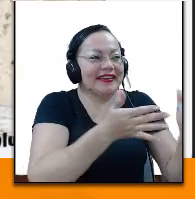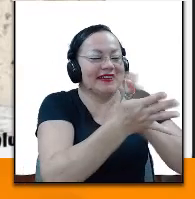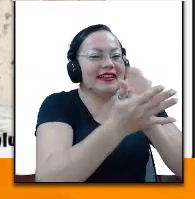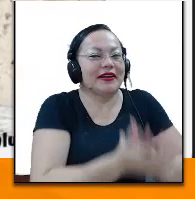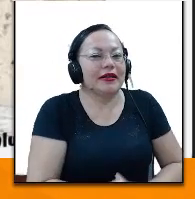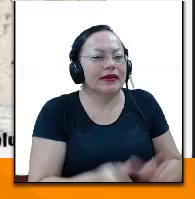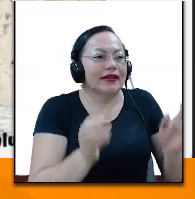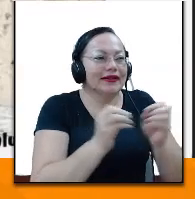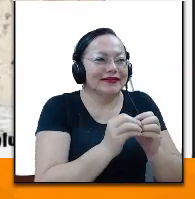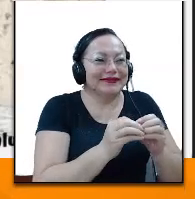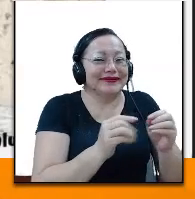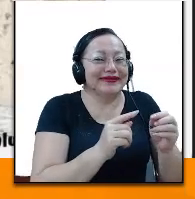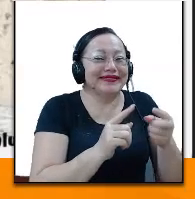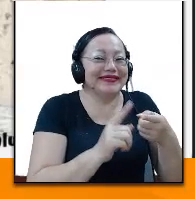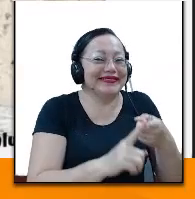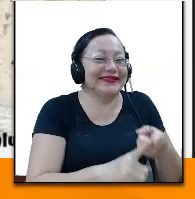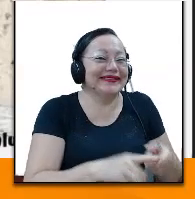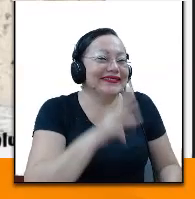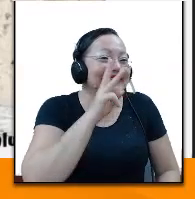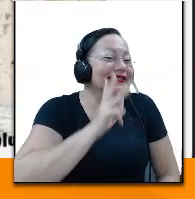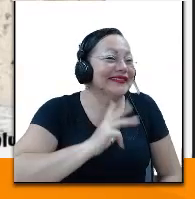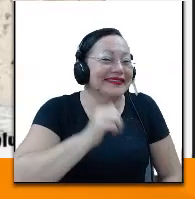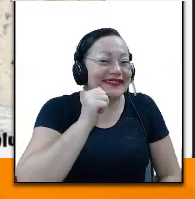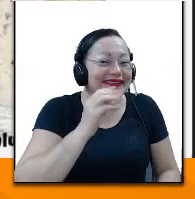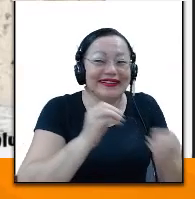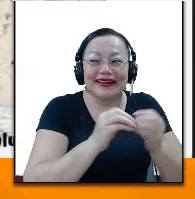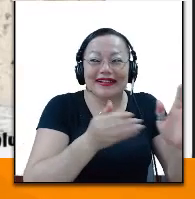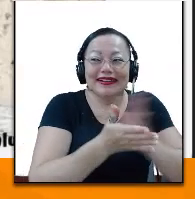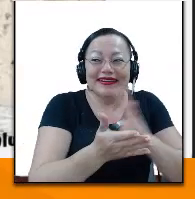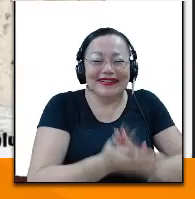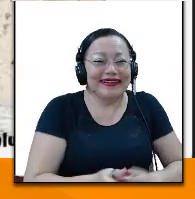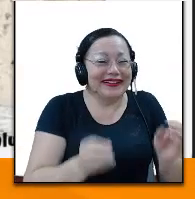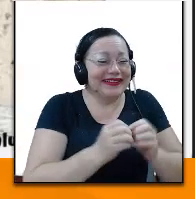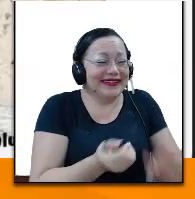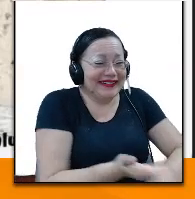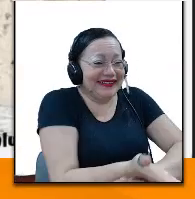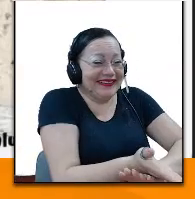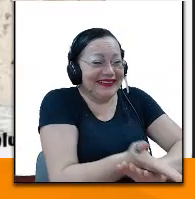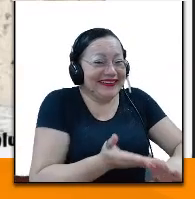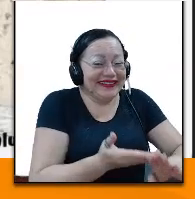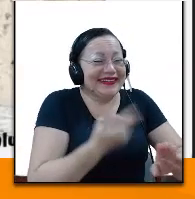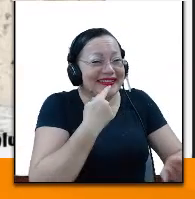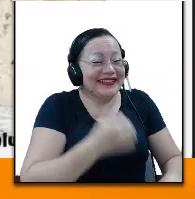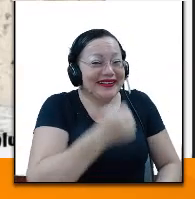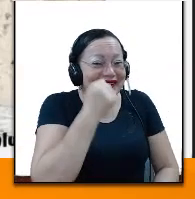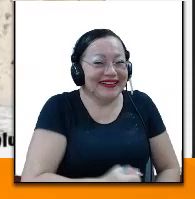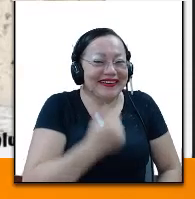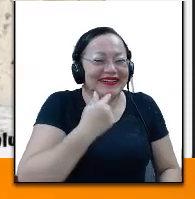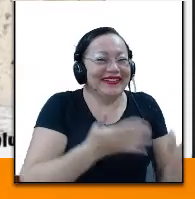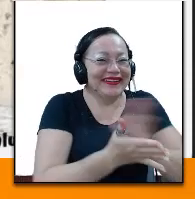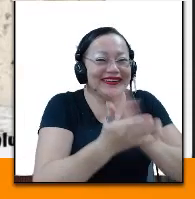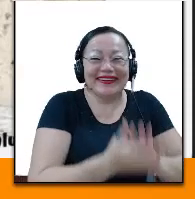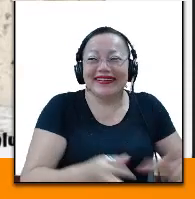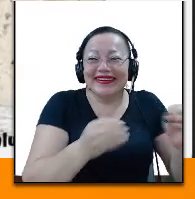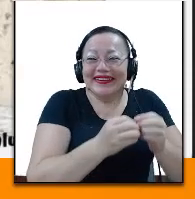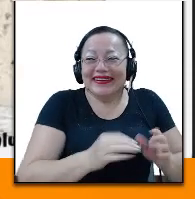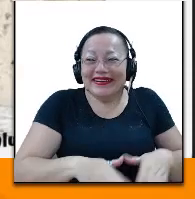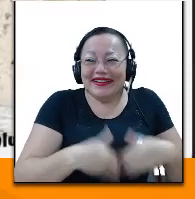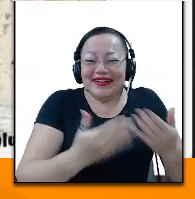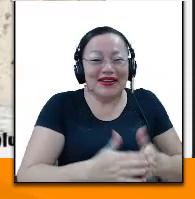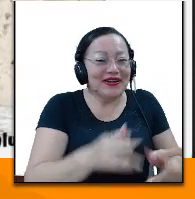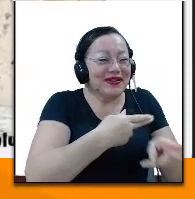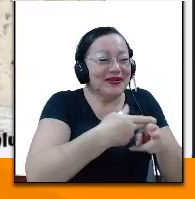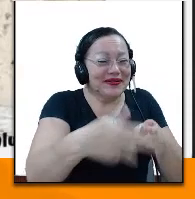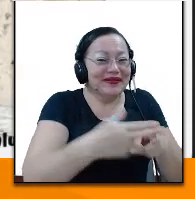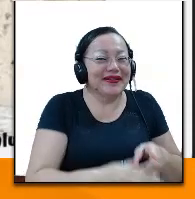que Mirellita anda en una rigurosa dieta, pero rigurosa es rigurosa. Eso ya dentro de poquito va a quedar como